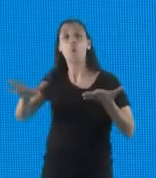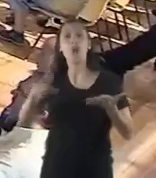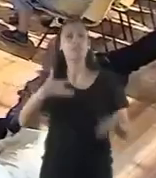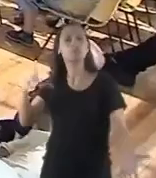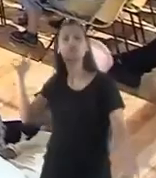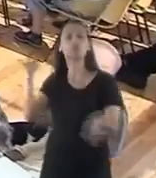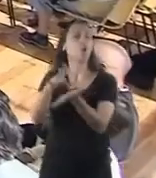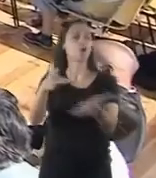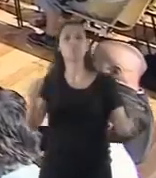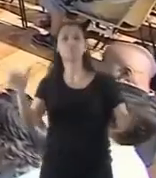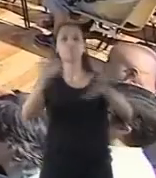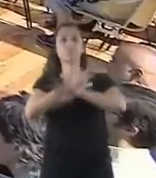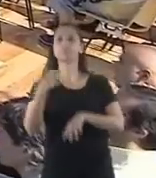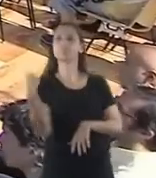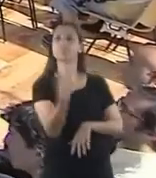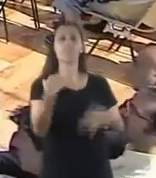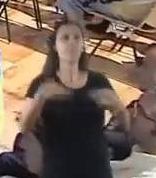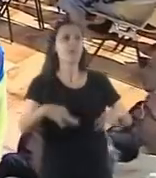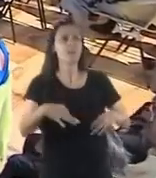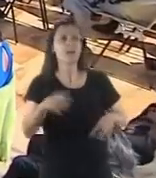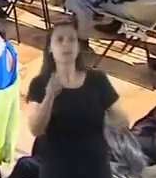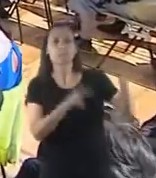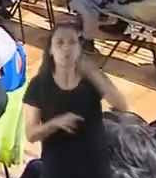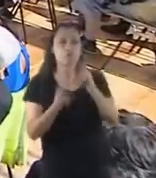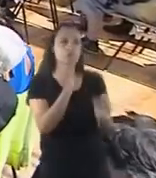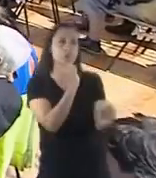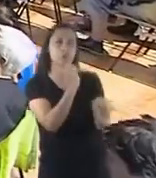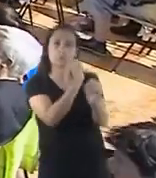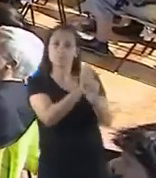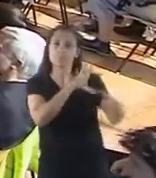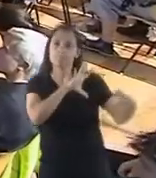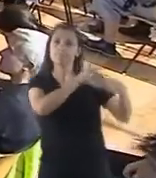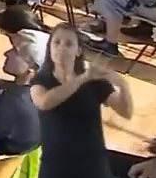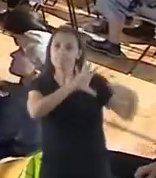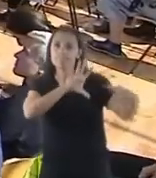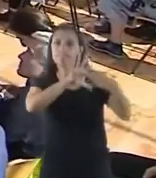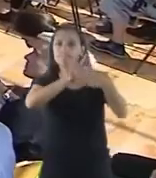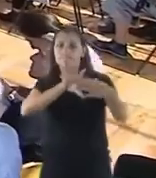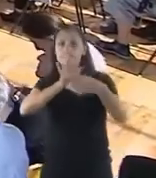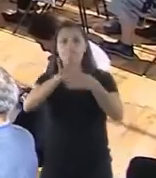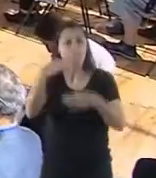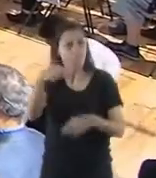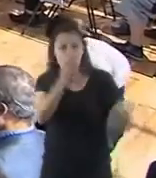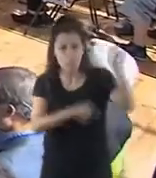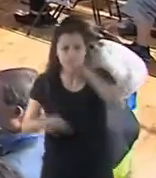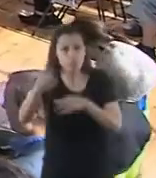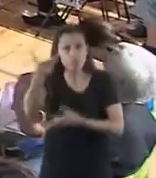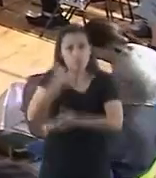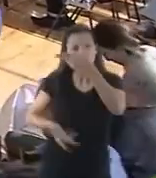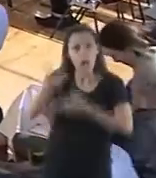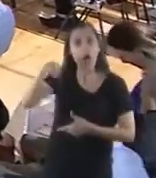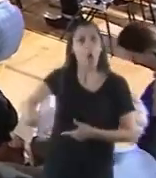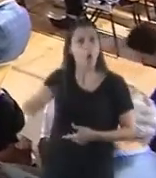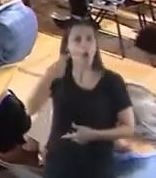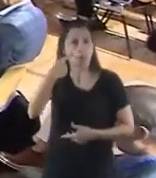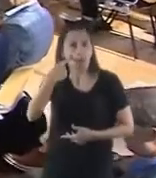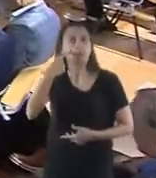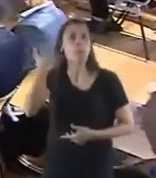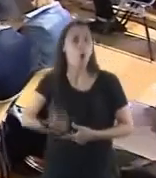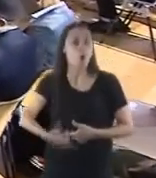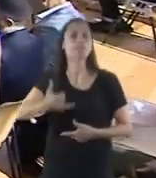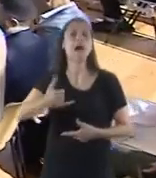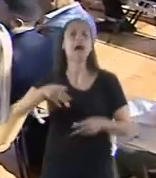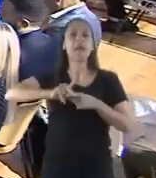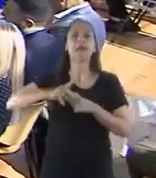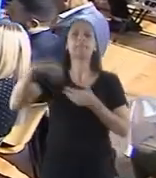toca de alguna manera trabajar y articular, donde convivimos con la revolución de la tecnología y